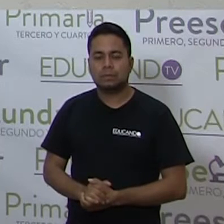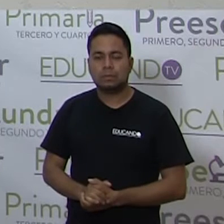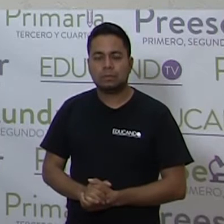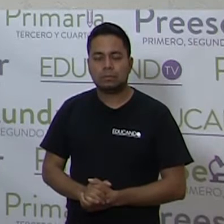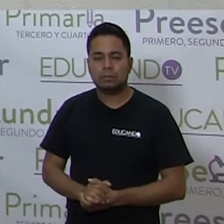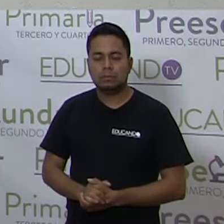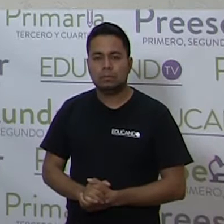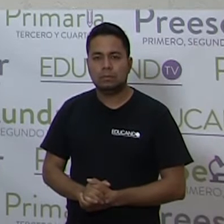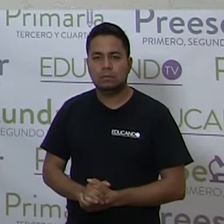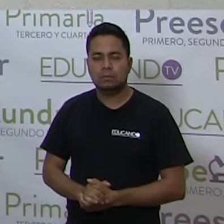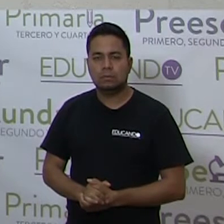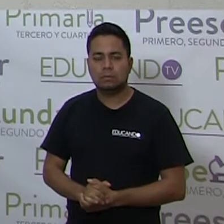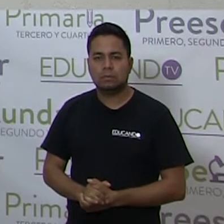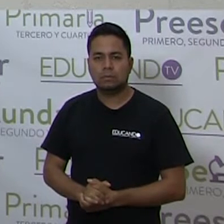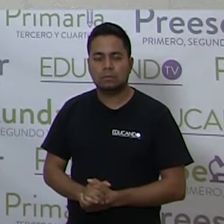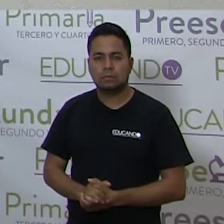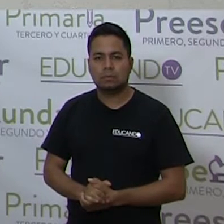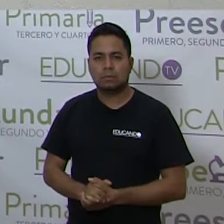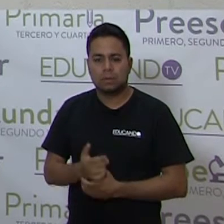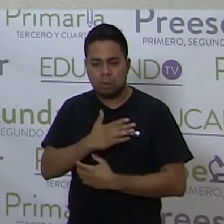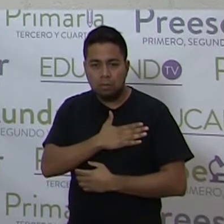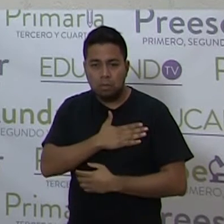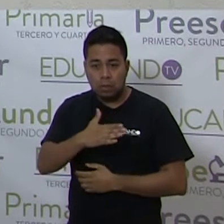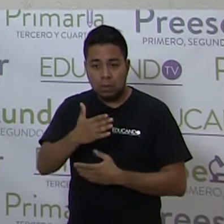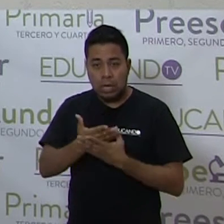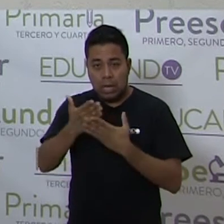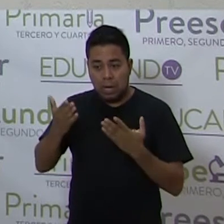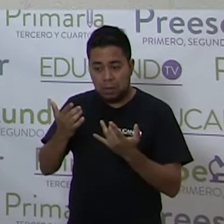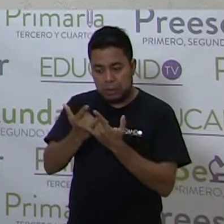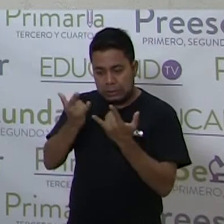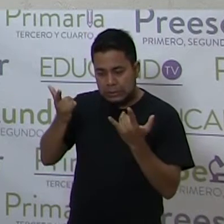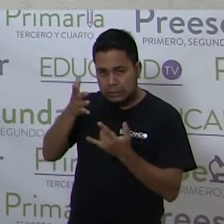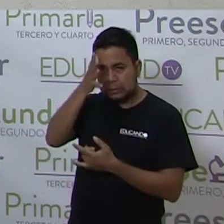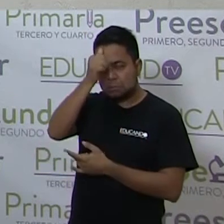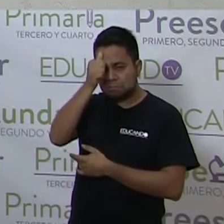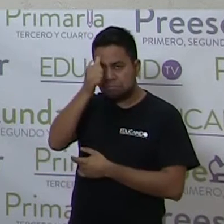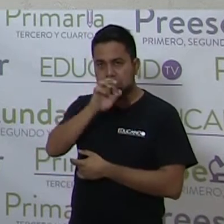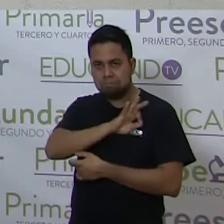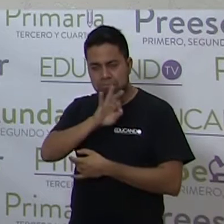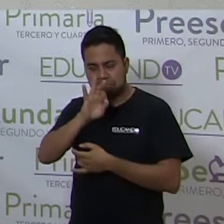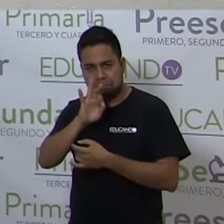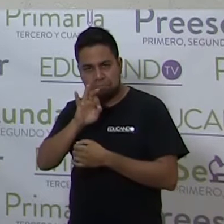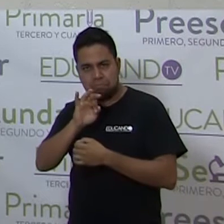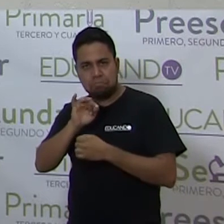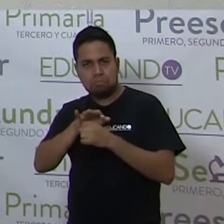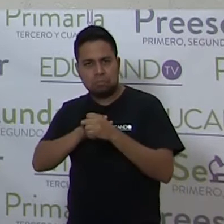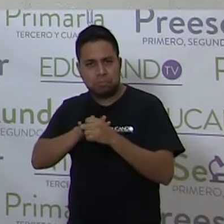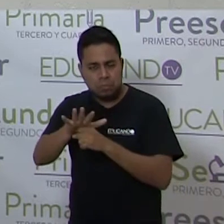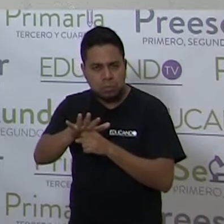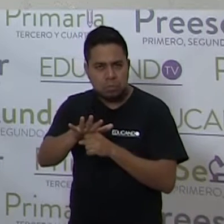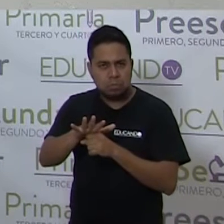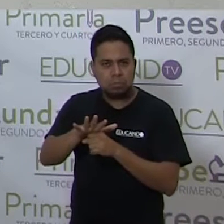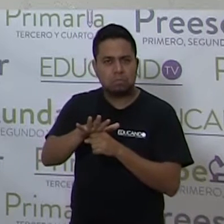Bueno, ahora que ustedes pueden pensar en todos estos mitos, ¿pueden pensar en alguna similitud? ¿En alguna